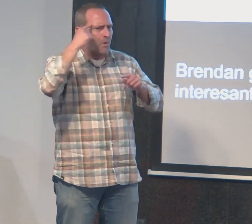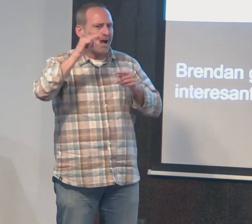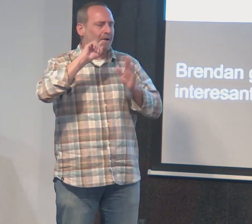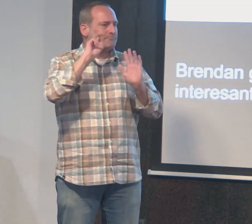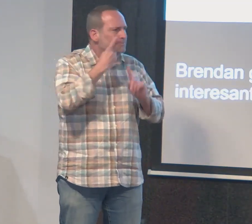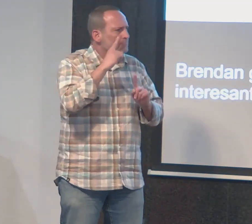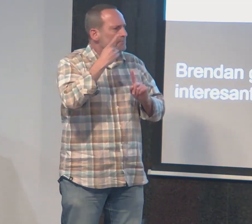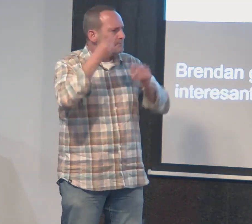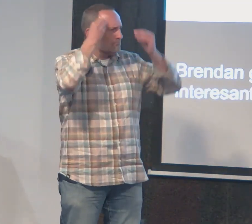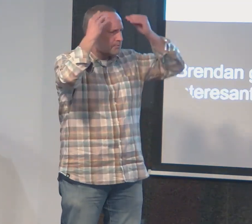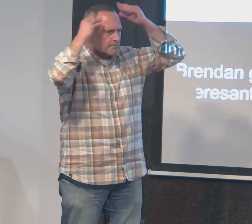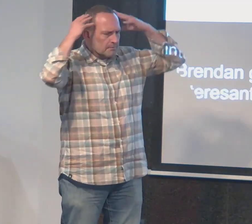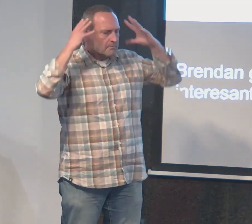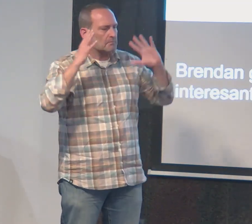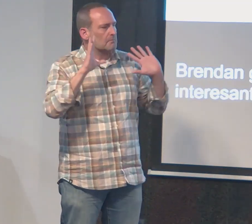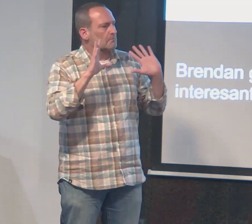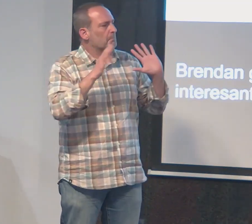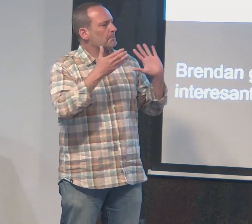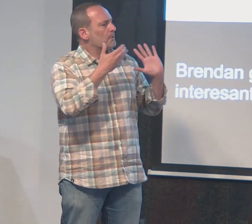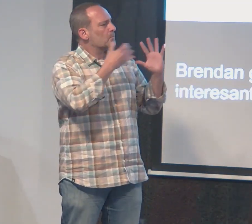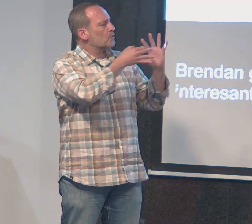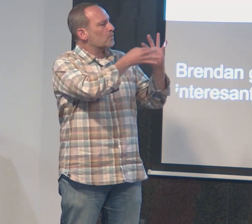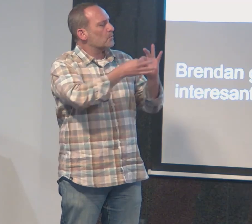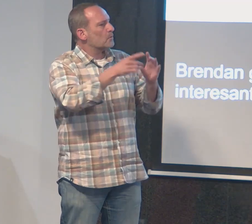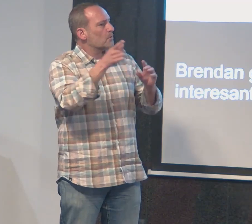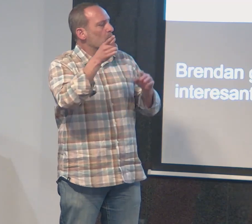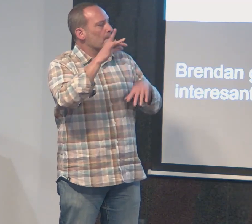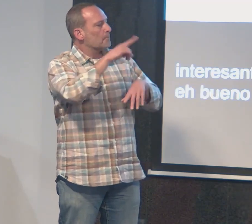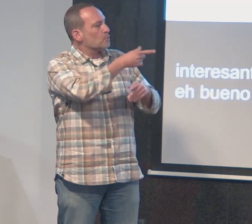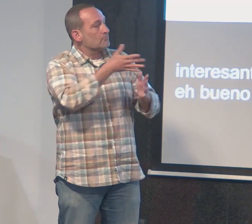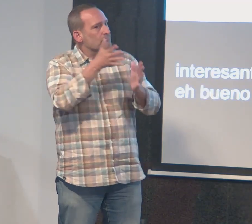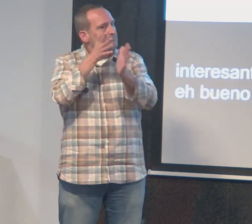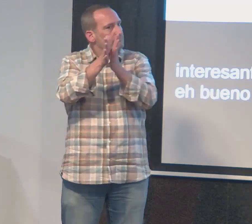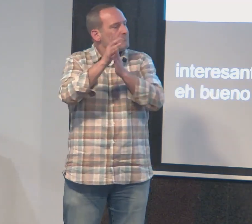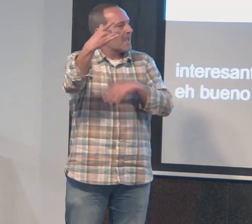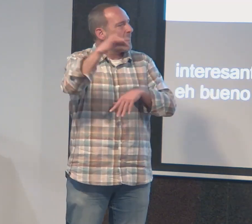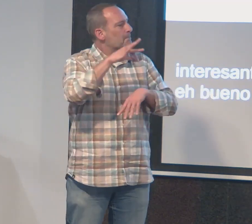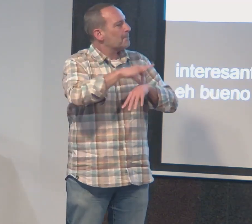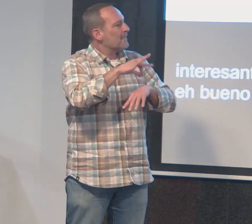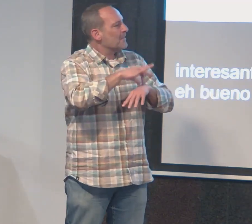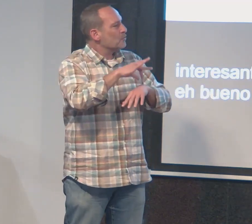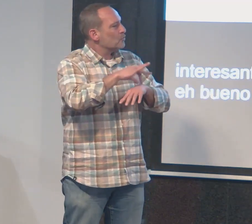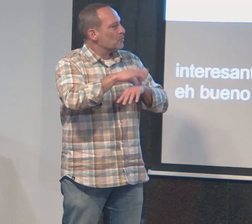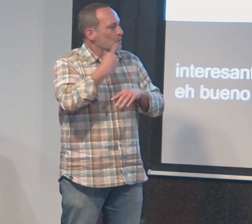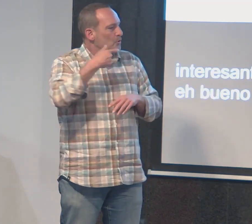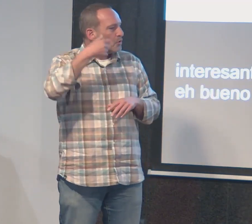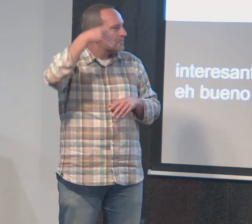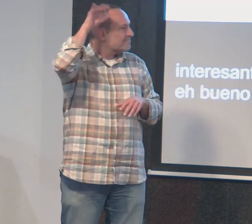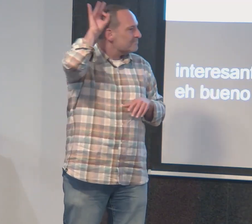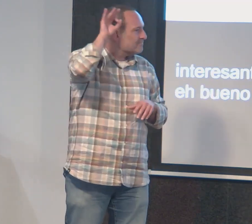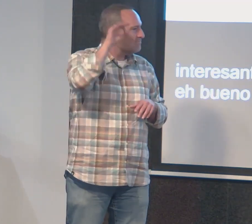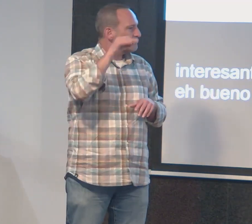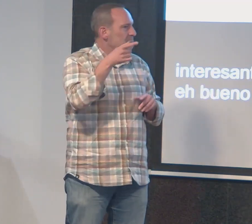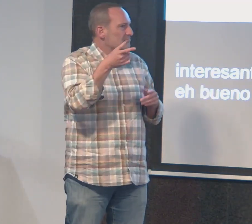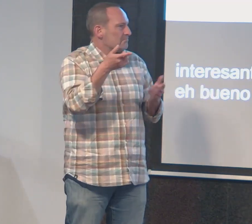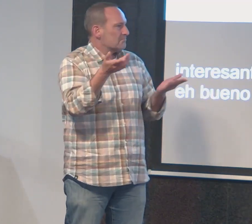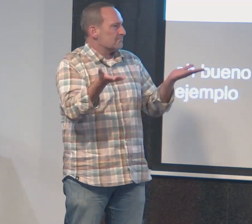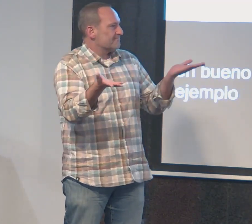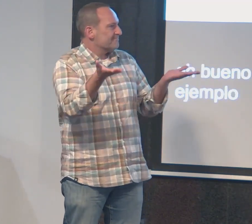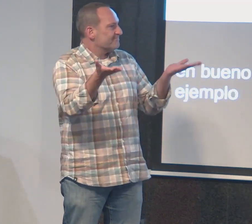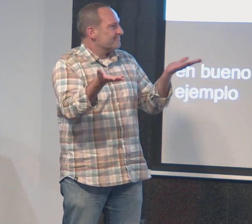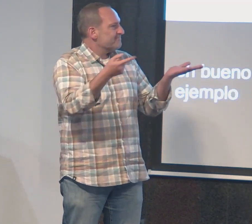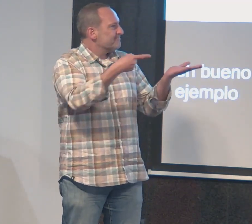de investigación, bueno, pues todas las investigaciones y conclusiones y, por